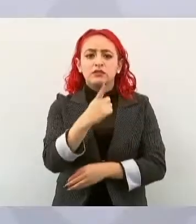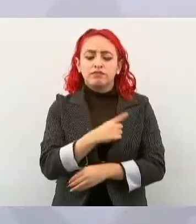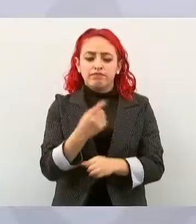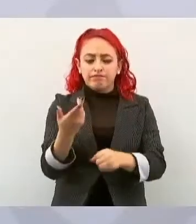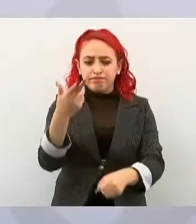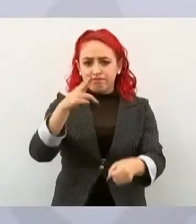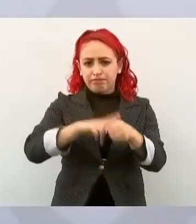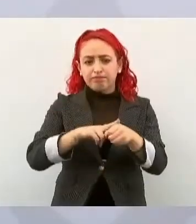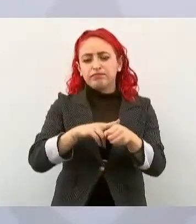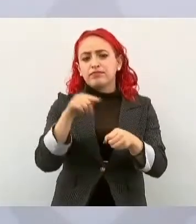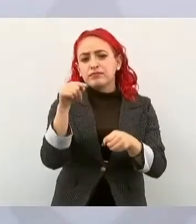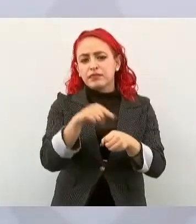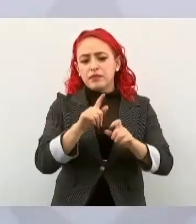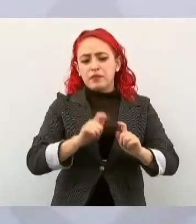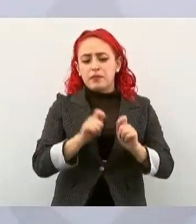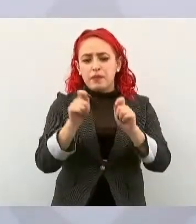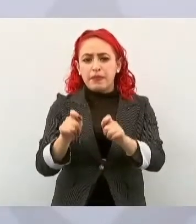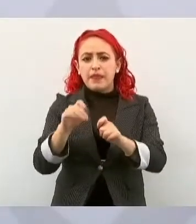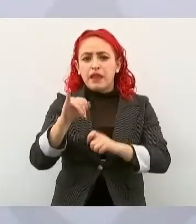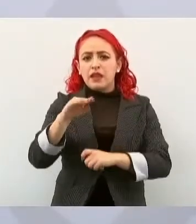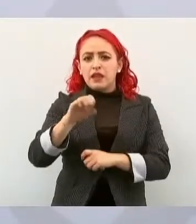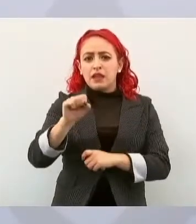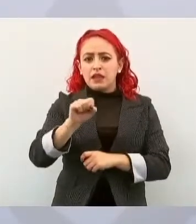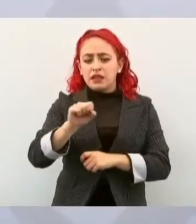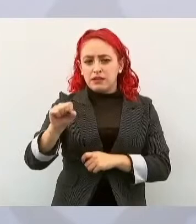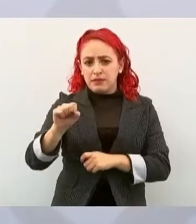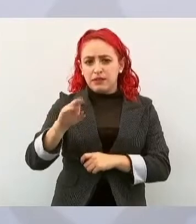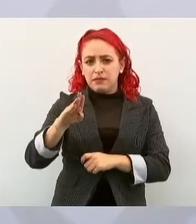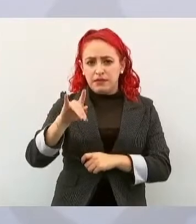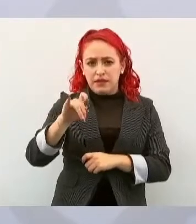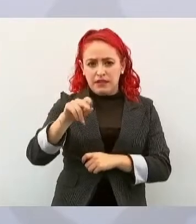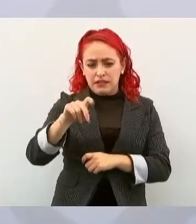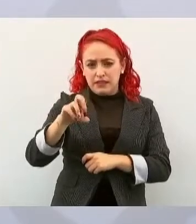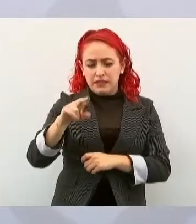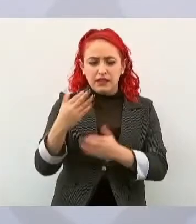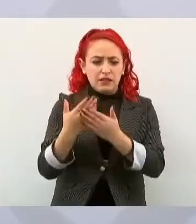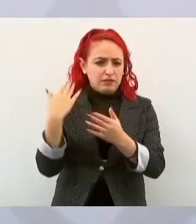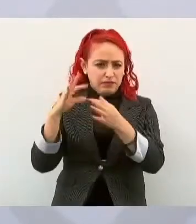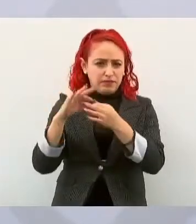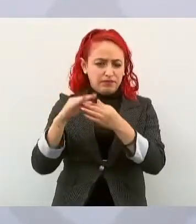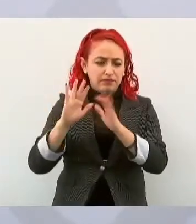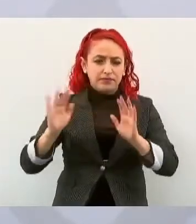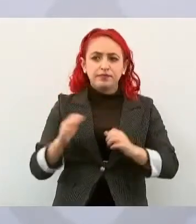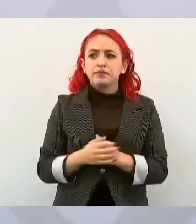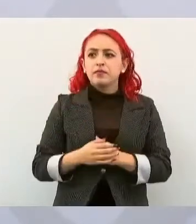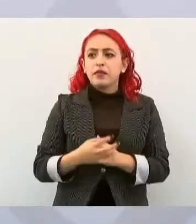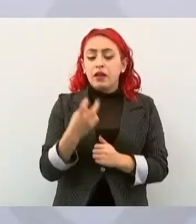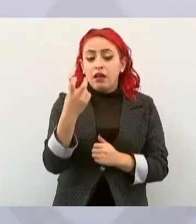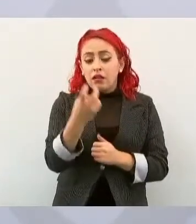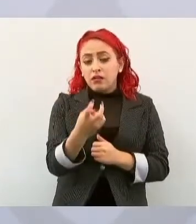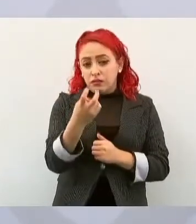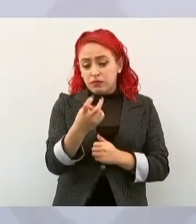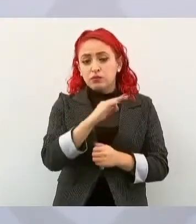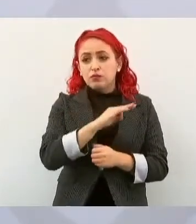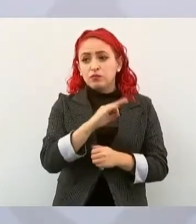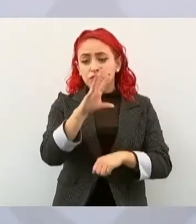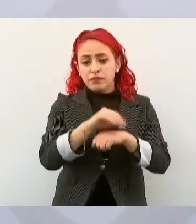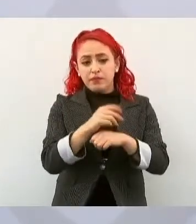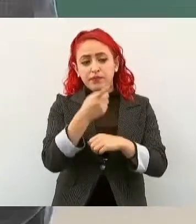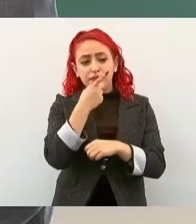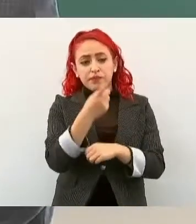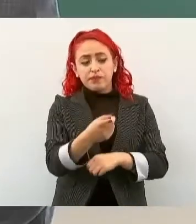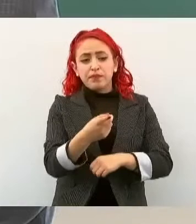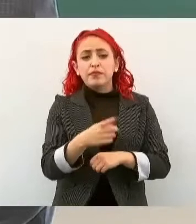hospitales al IMSS Bienestar, como haya sido mencionado. Esta estrategia, permítanme